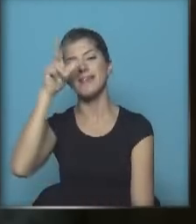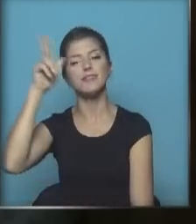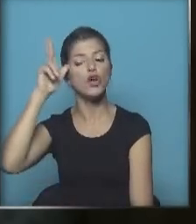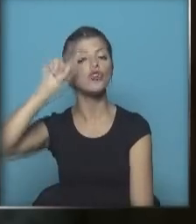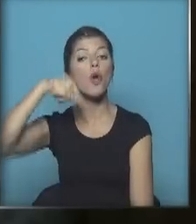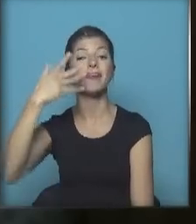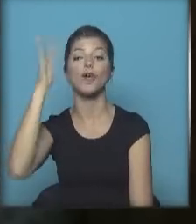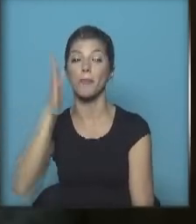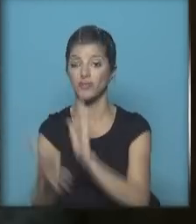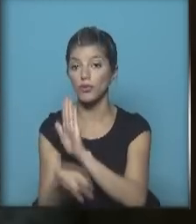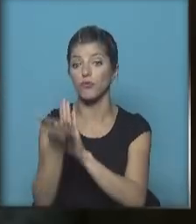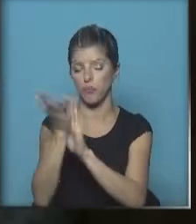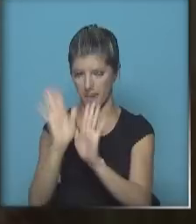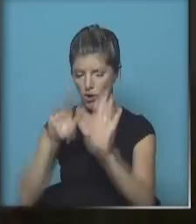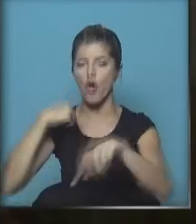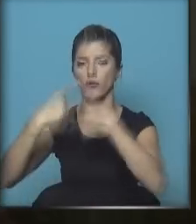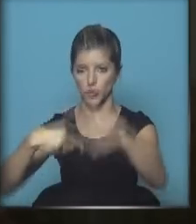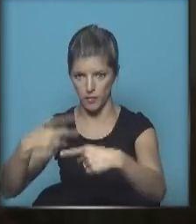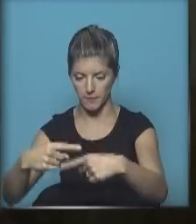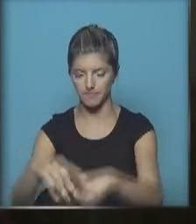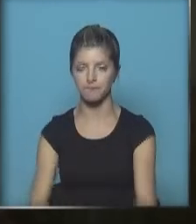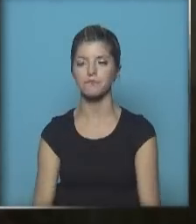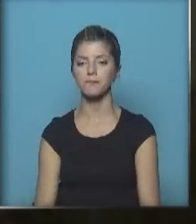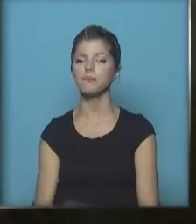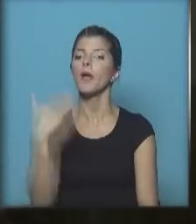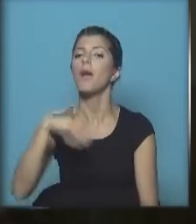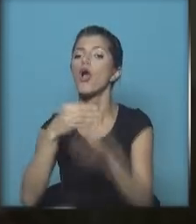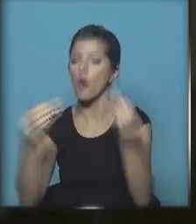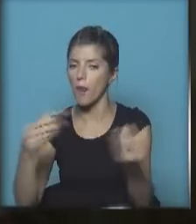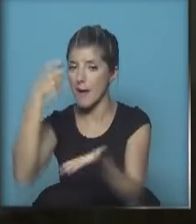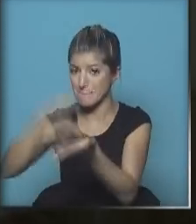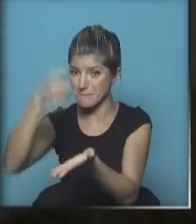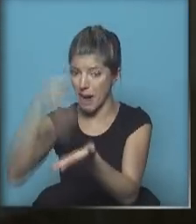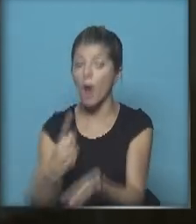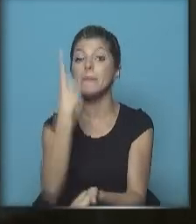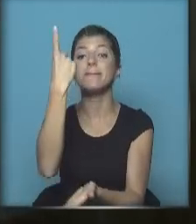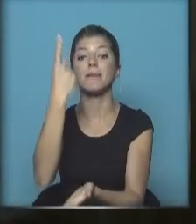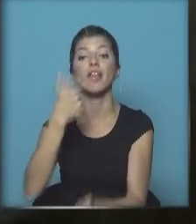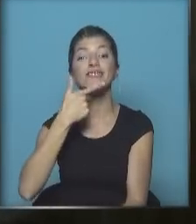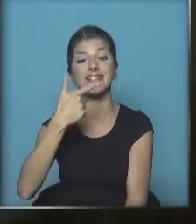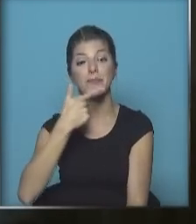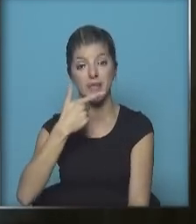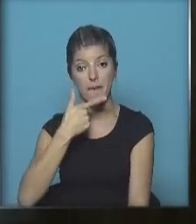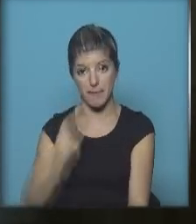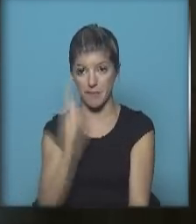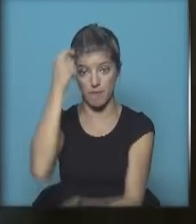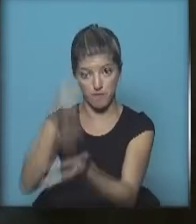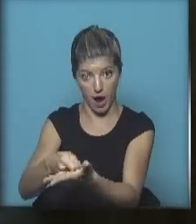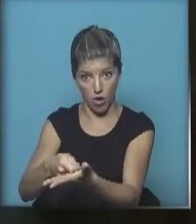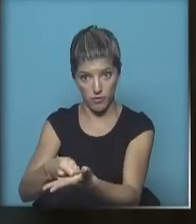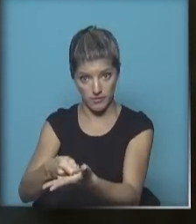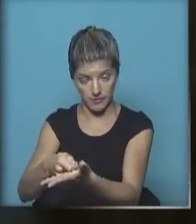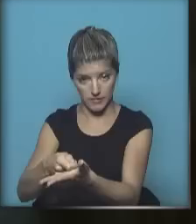28,5%. Pero sigamos, ¿aplicar de qué manera? ¿A partir de cuándo? Del 1 de septiembre. El aumento,